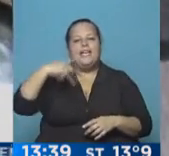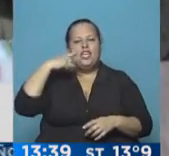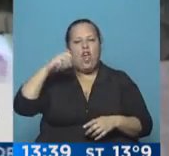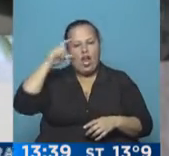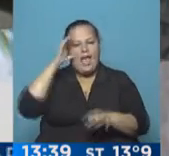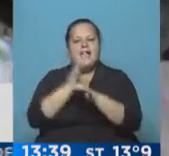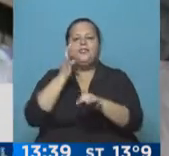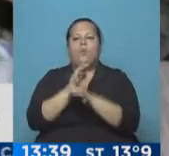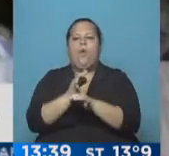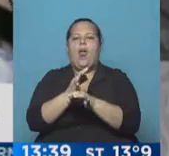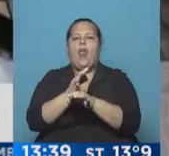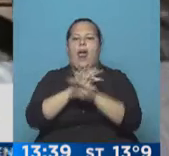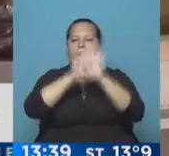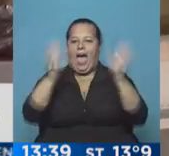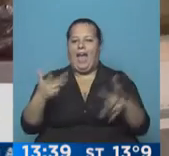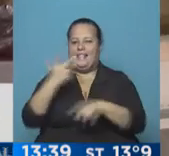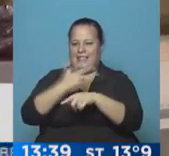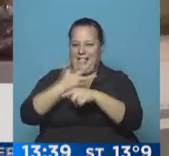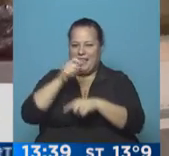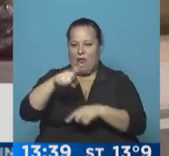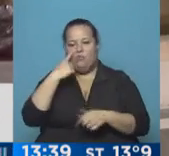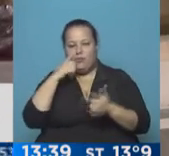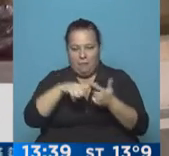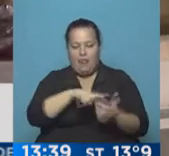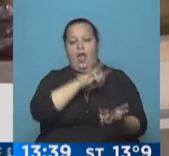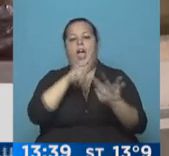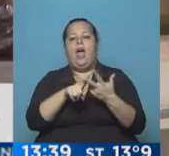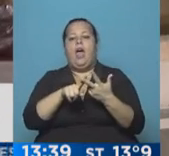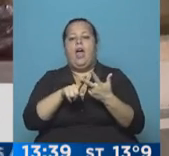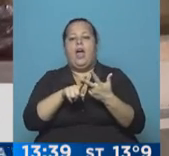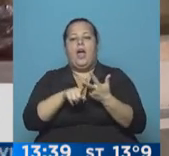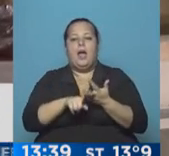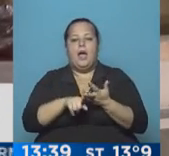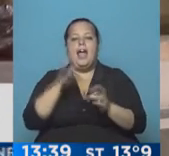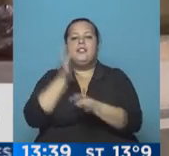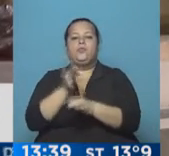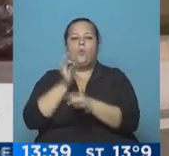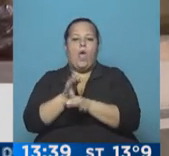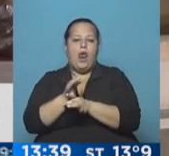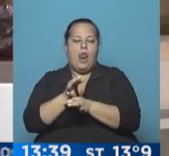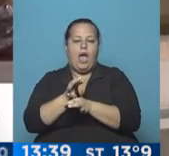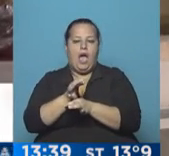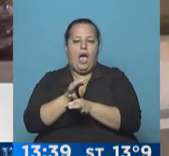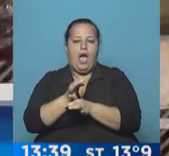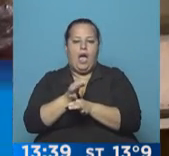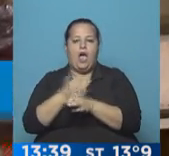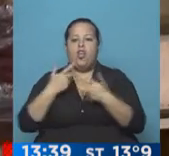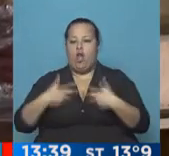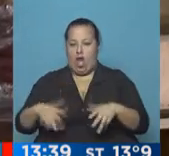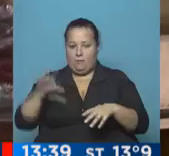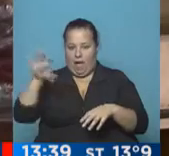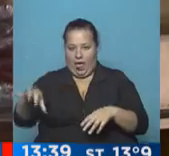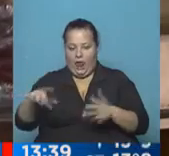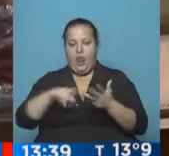escuela a nivel terciario del municipio en la escuela normal